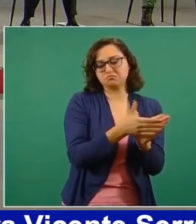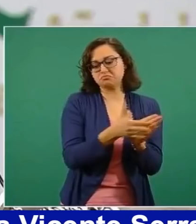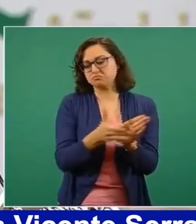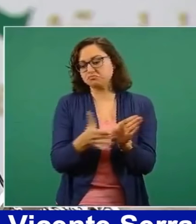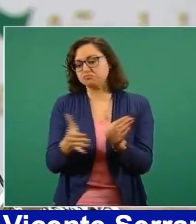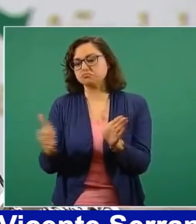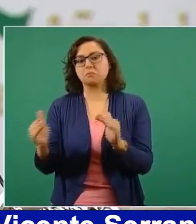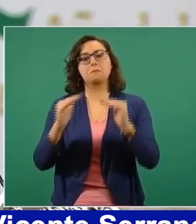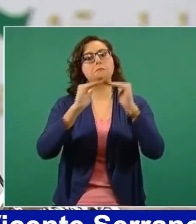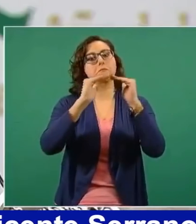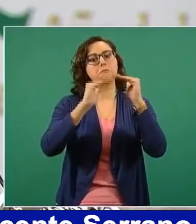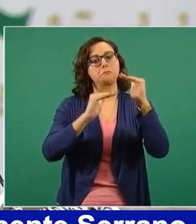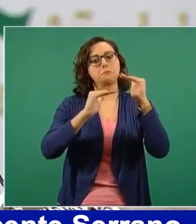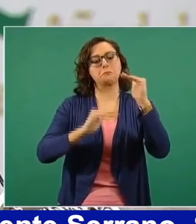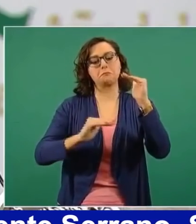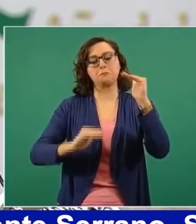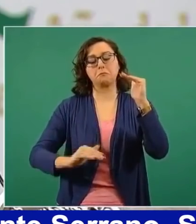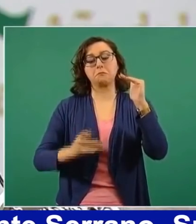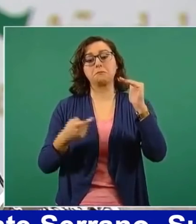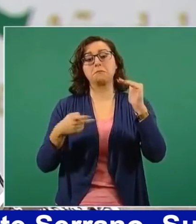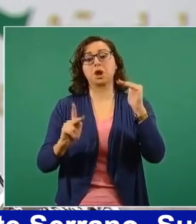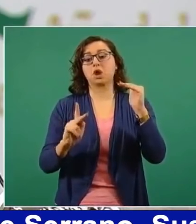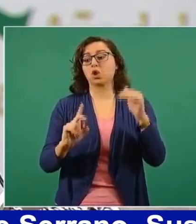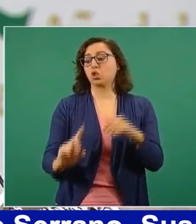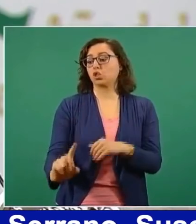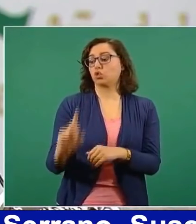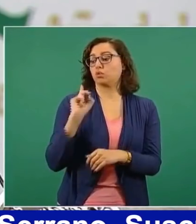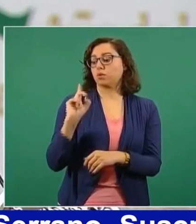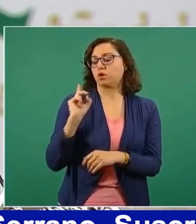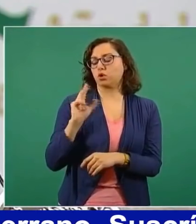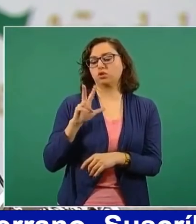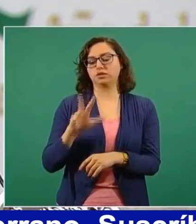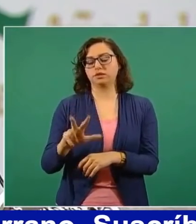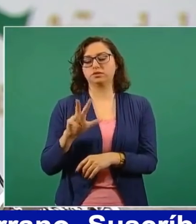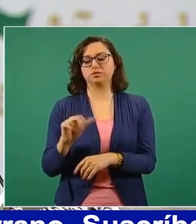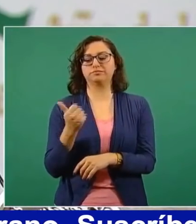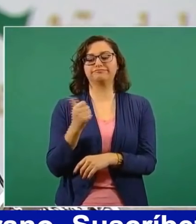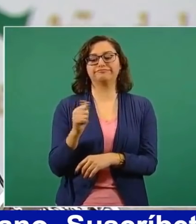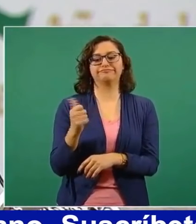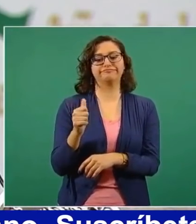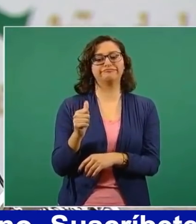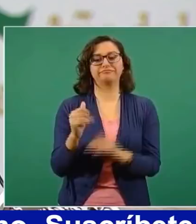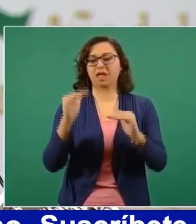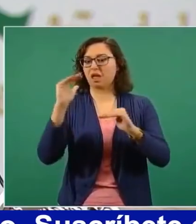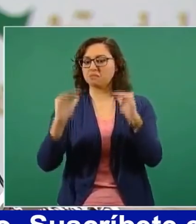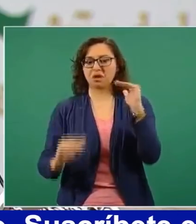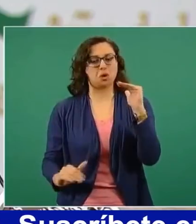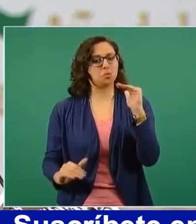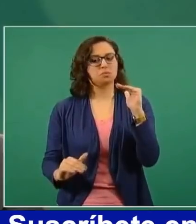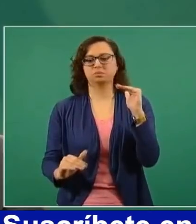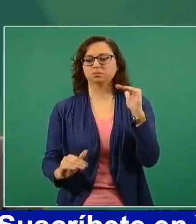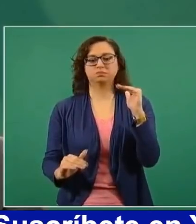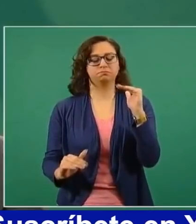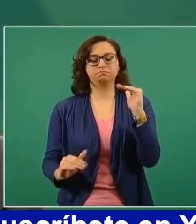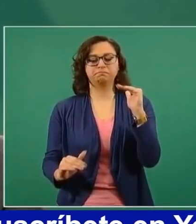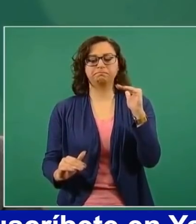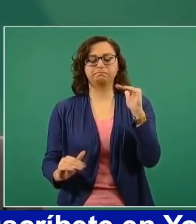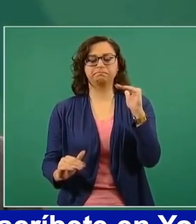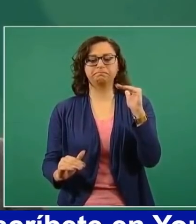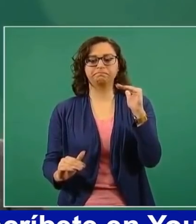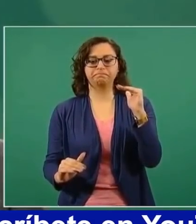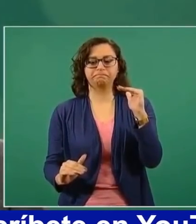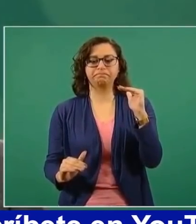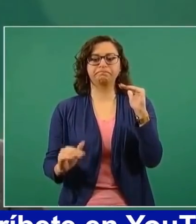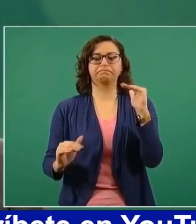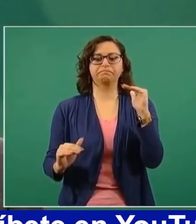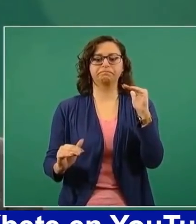el domingo reciente, el domingo 18 de abril, vemos que ya no continuó reduciéndose. Al contrario,